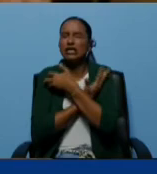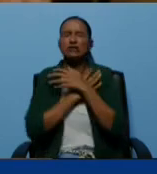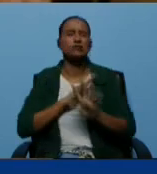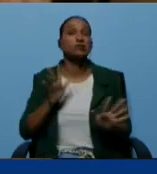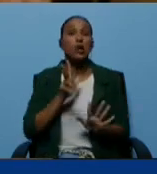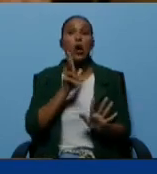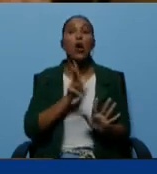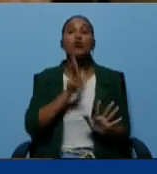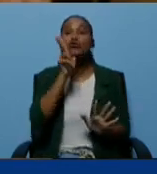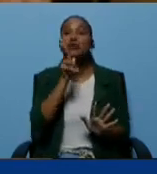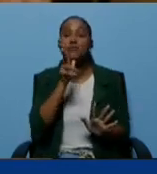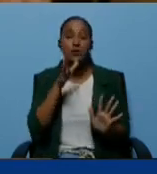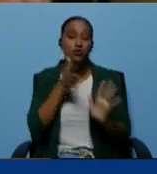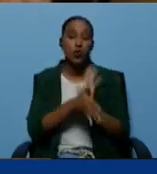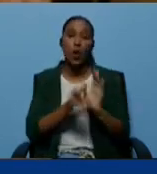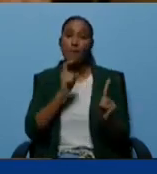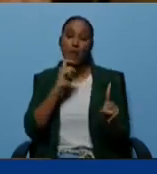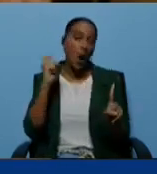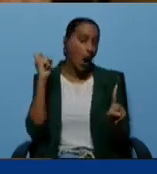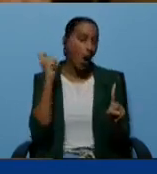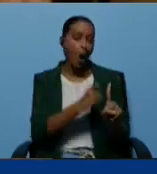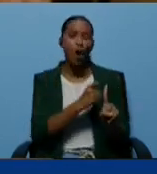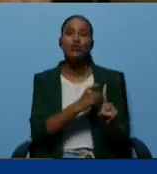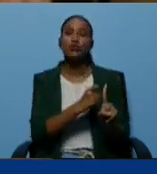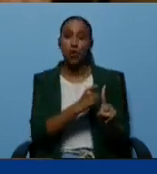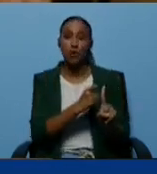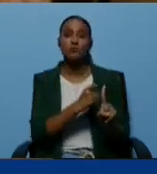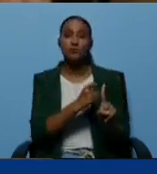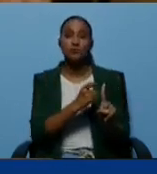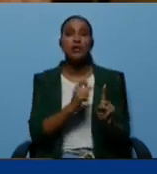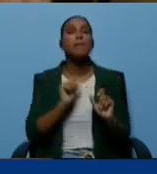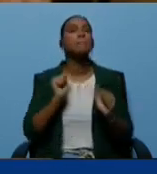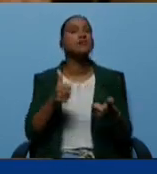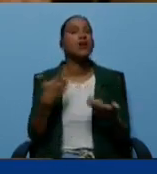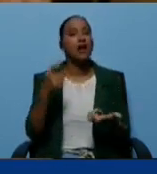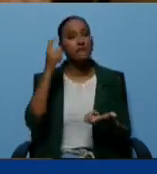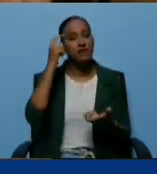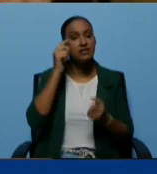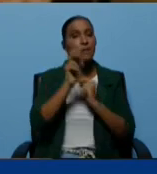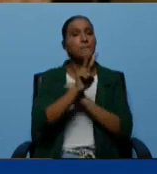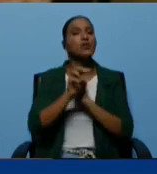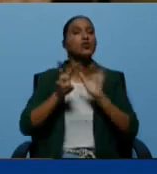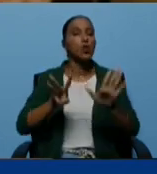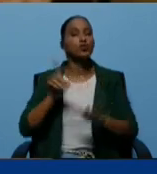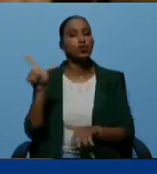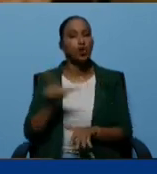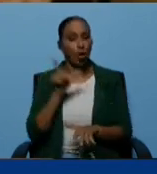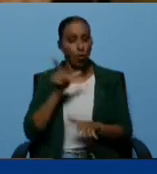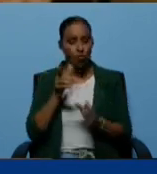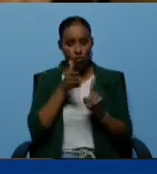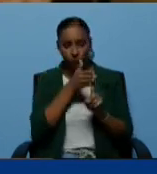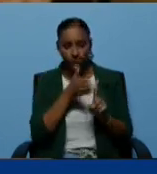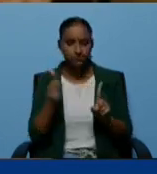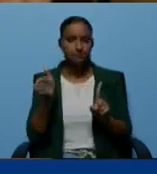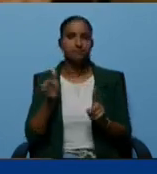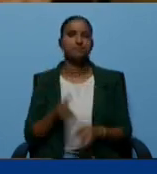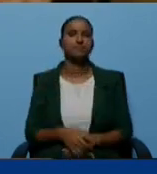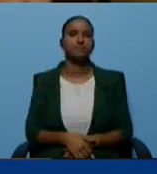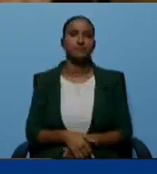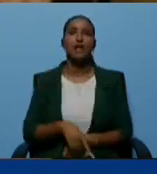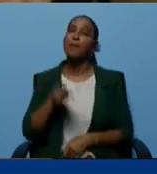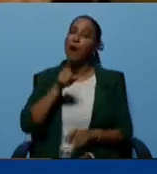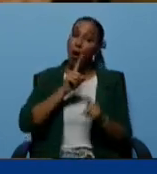odio ejecutados a partir del 28 de julio por la extrema derecha. Obviamente hay otros casos que